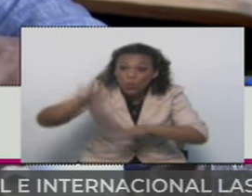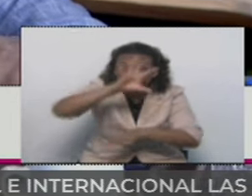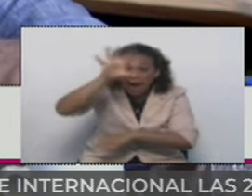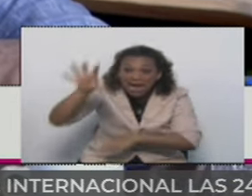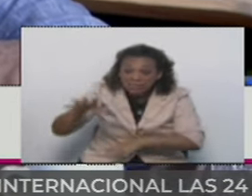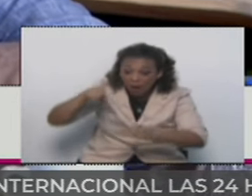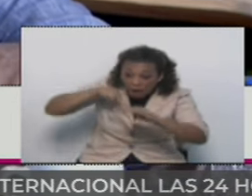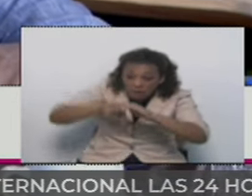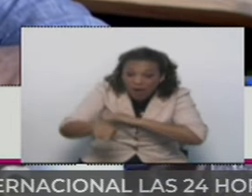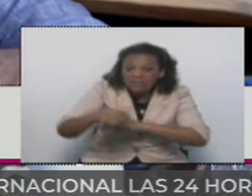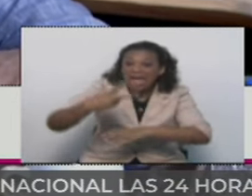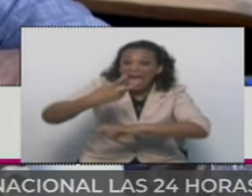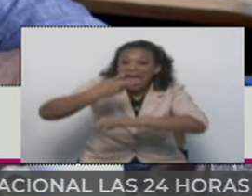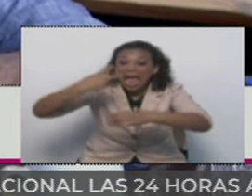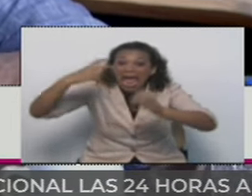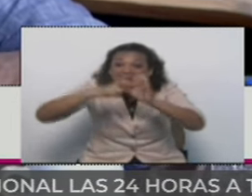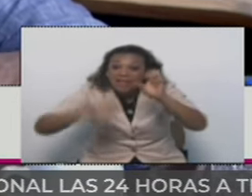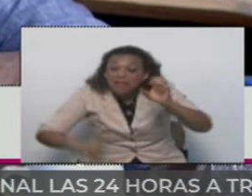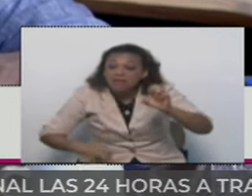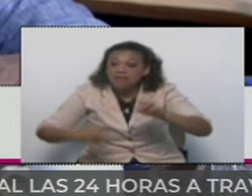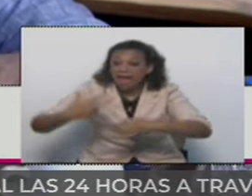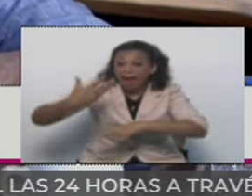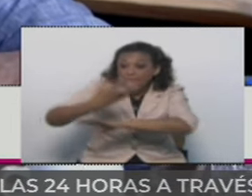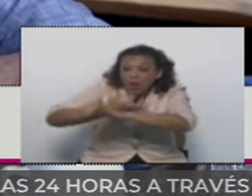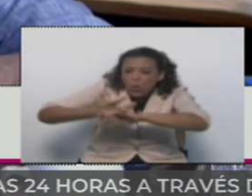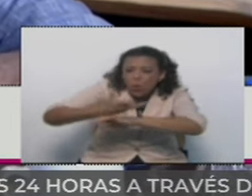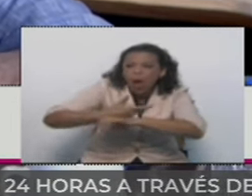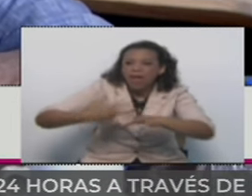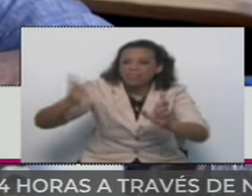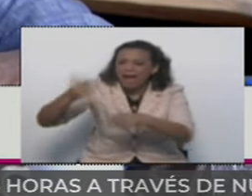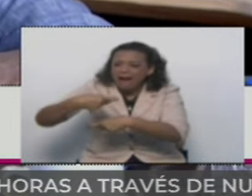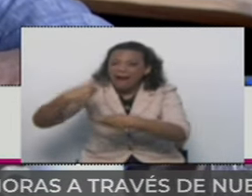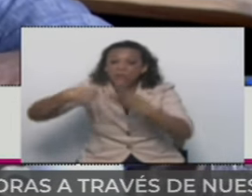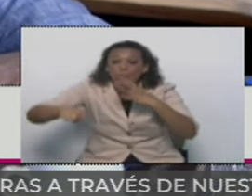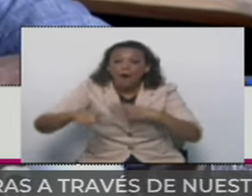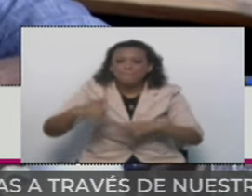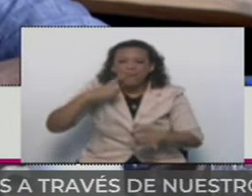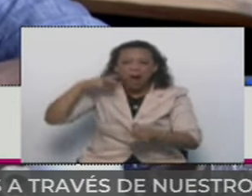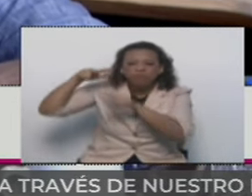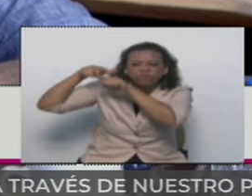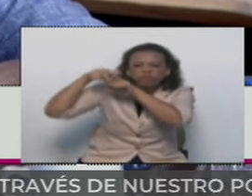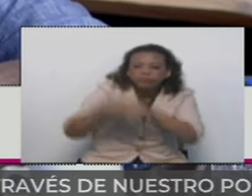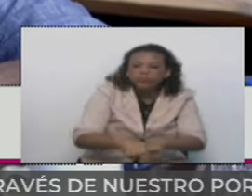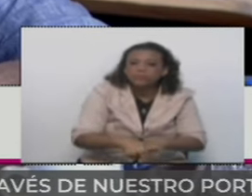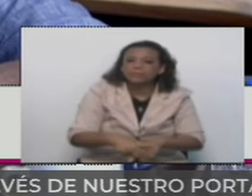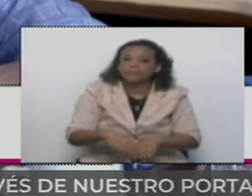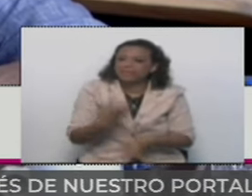Están probando armas de última generación para amedrentar al mundo.